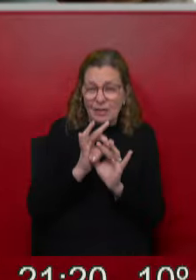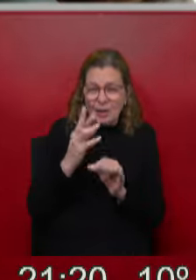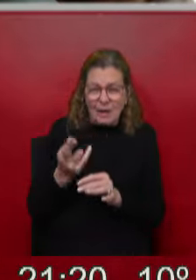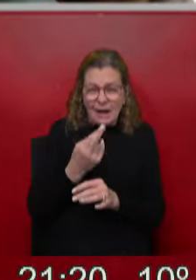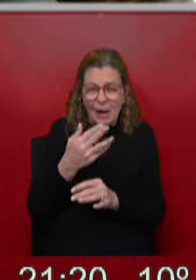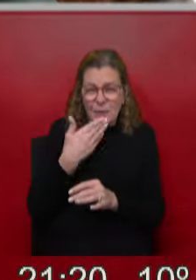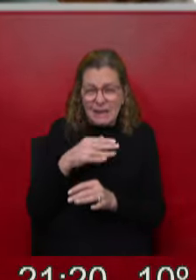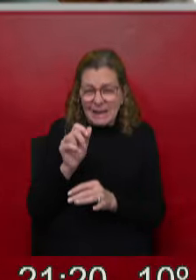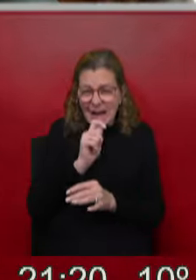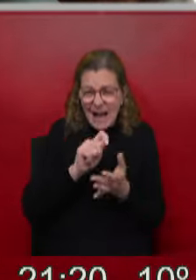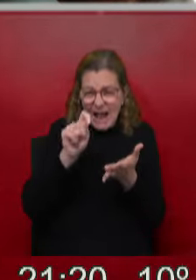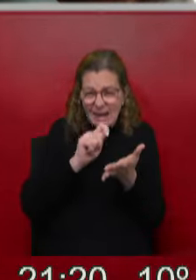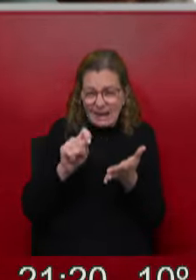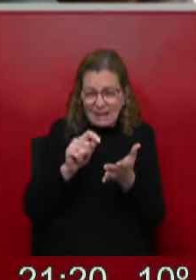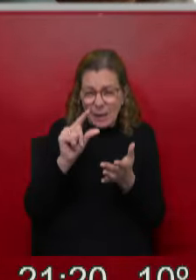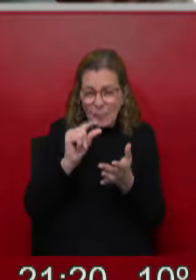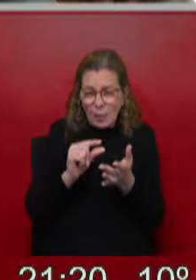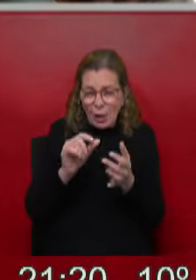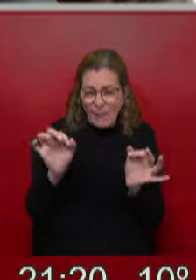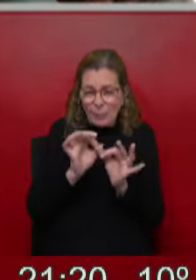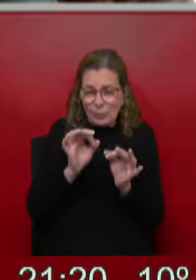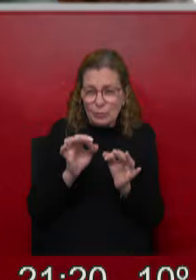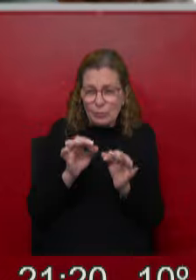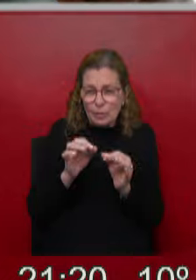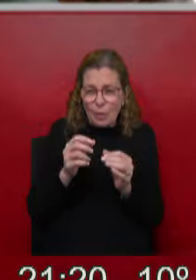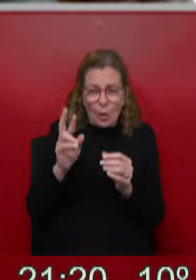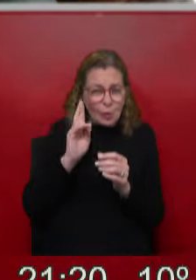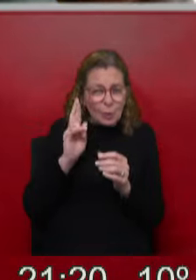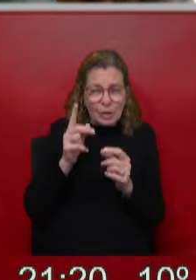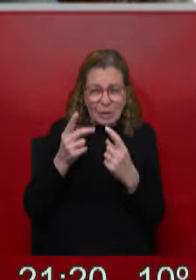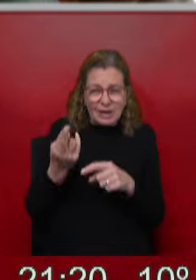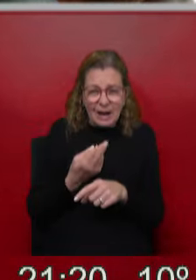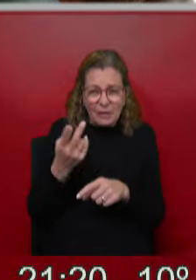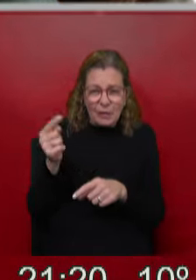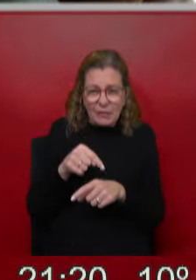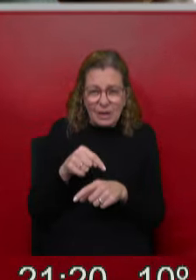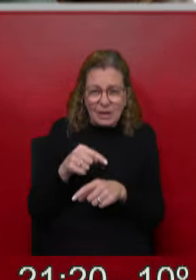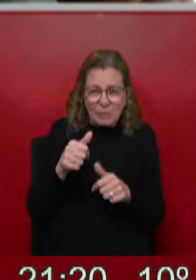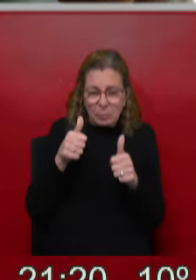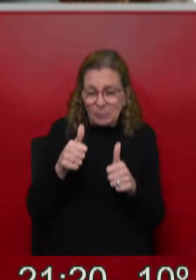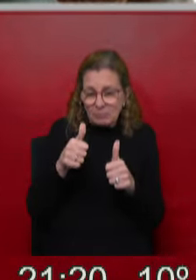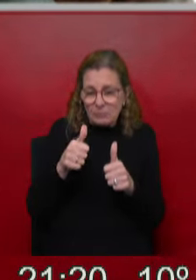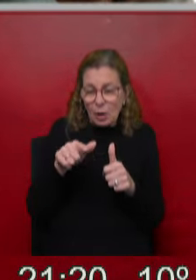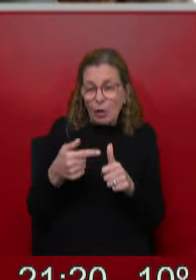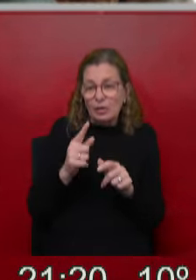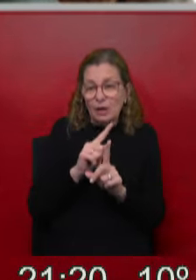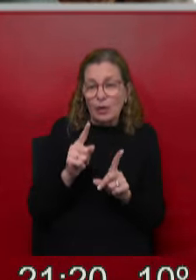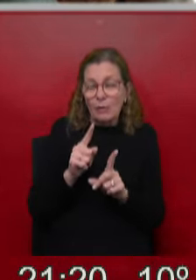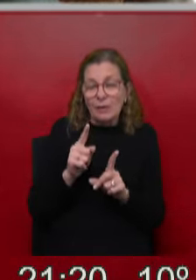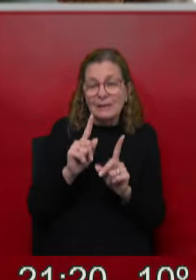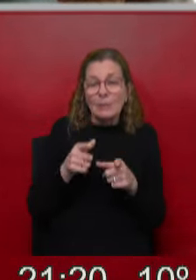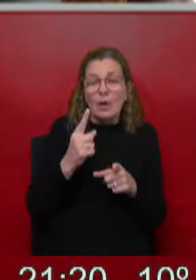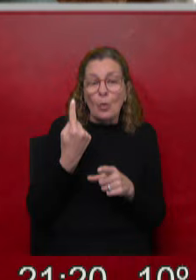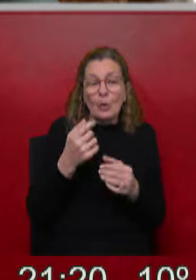letra, que tienen muchos acordes o pocos acordes, acordes clásicos o raros, bien o mal tocadas y que funcionan. Y otras que no. Y también